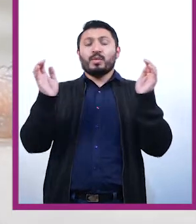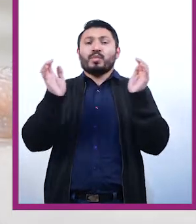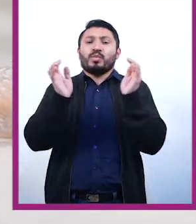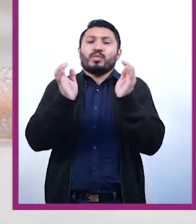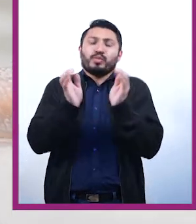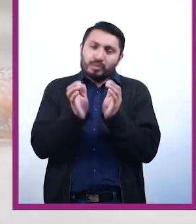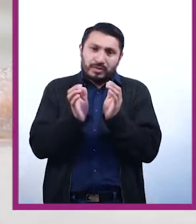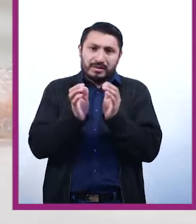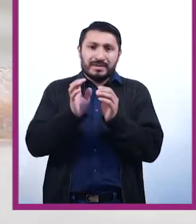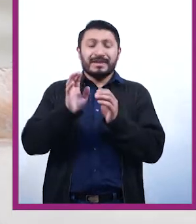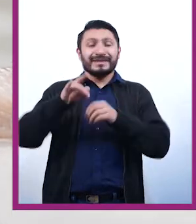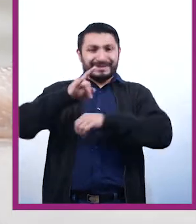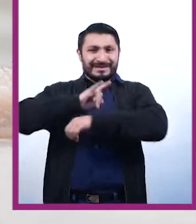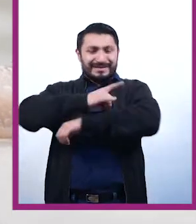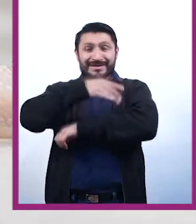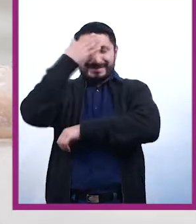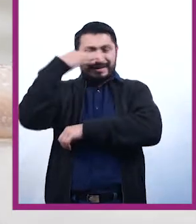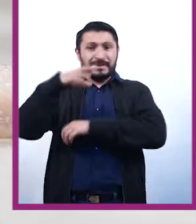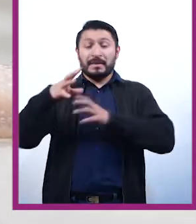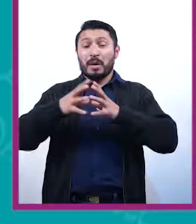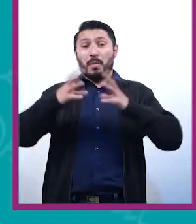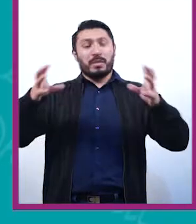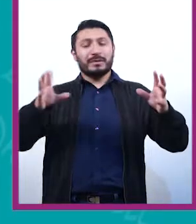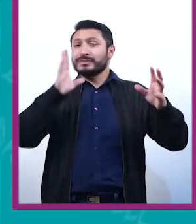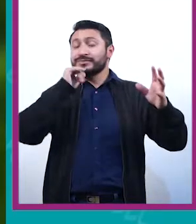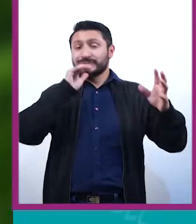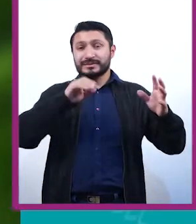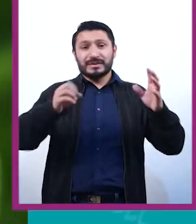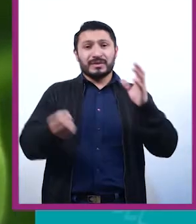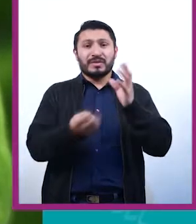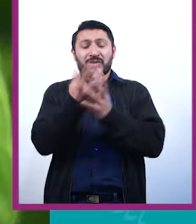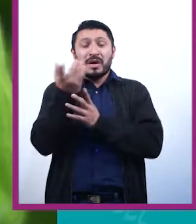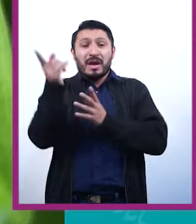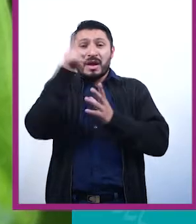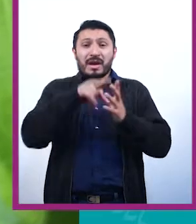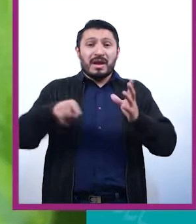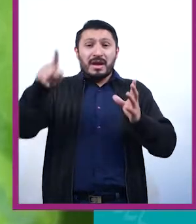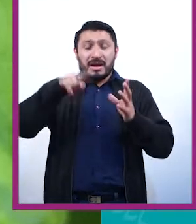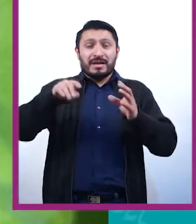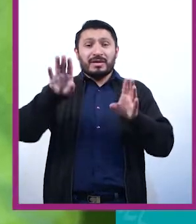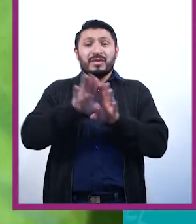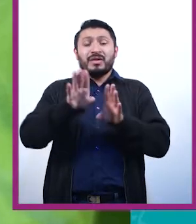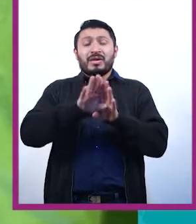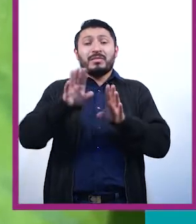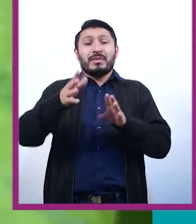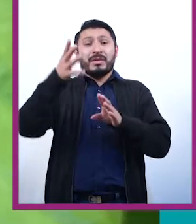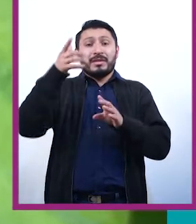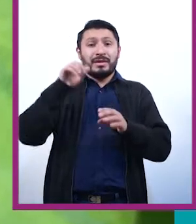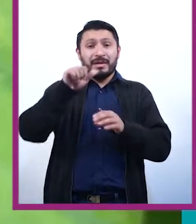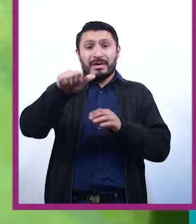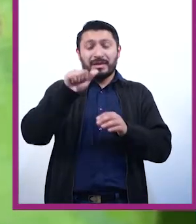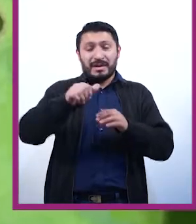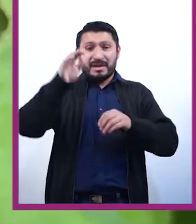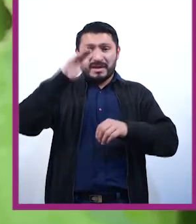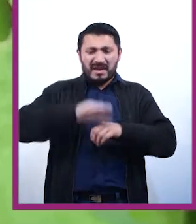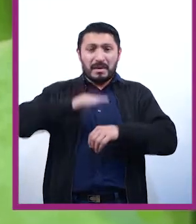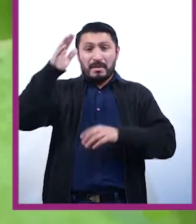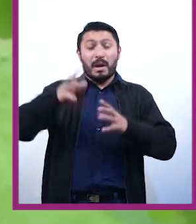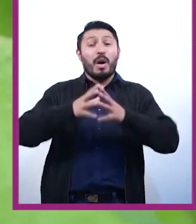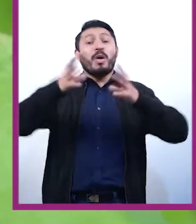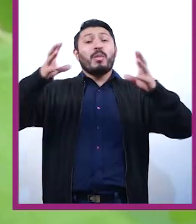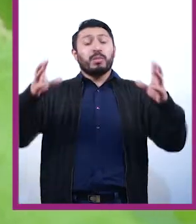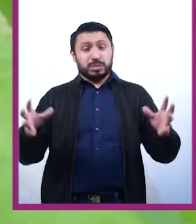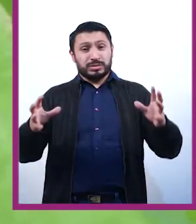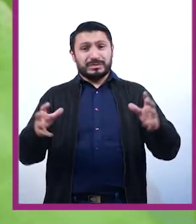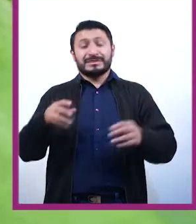del decrecimiento. Este animal sabe que ya no puede crecer más, pues una nueva espiral implicaría que aumentaría